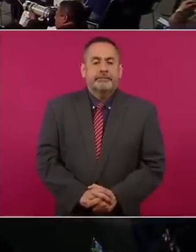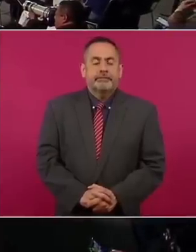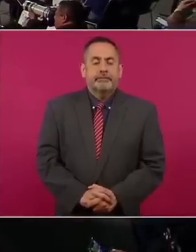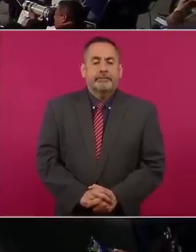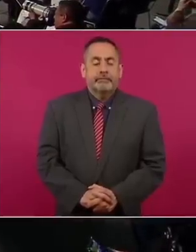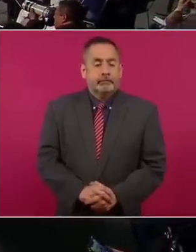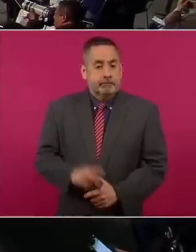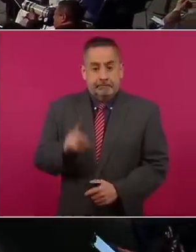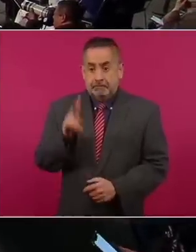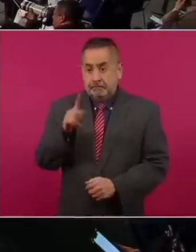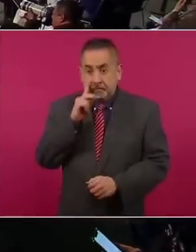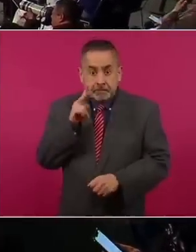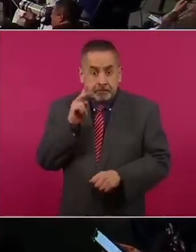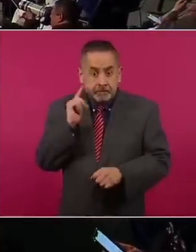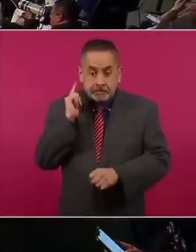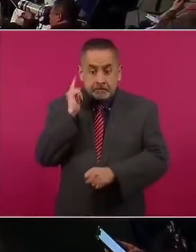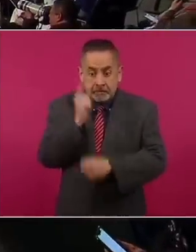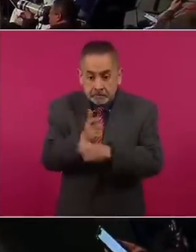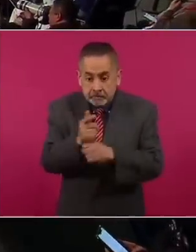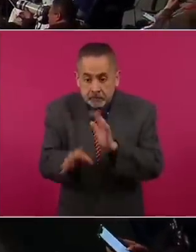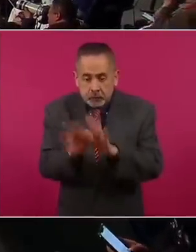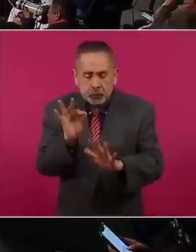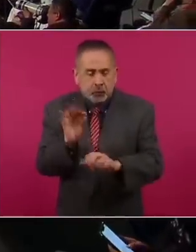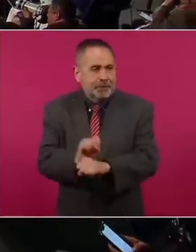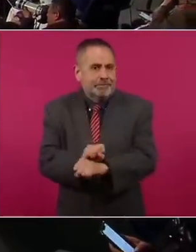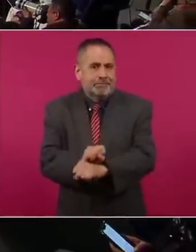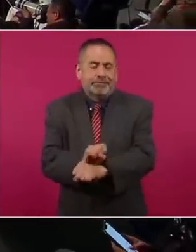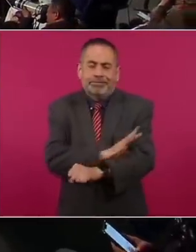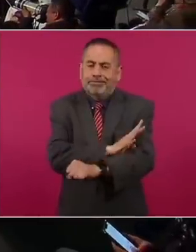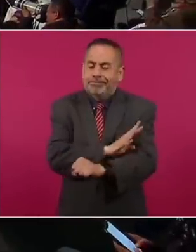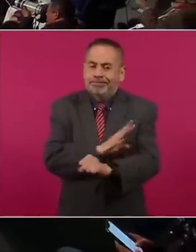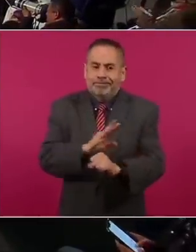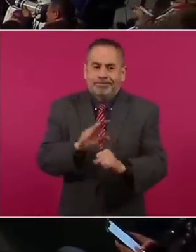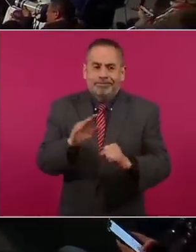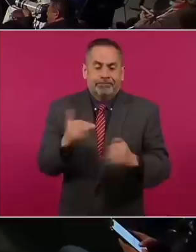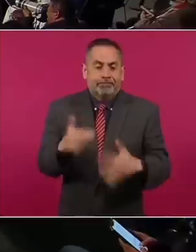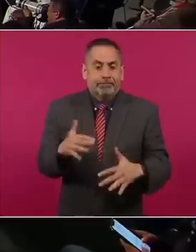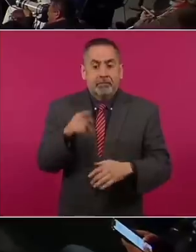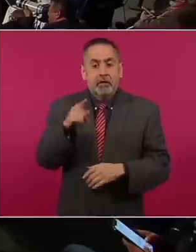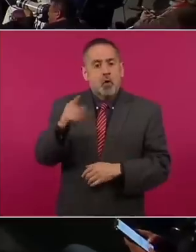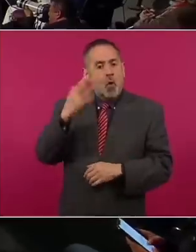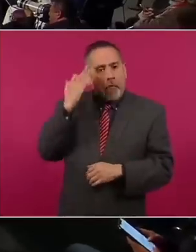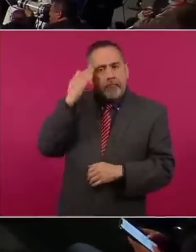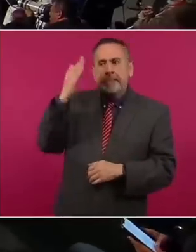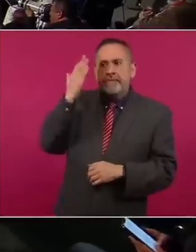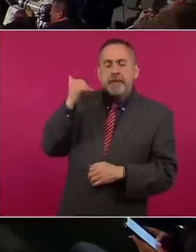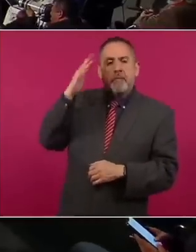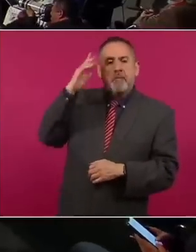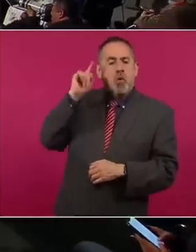Muy emocionante este hallazgo, nos habla de la época final de